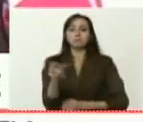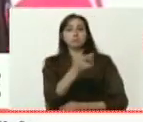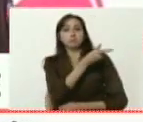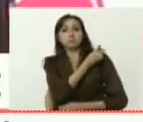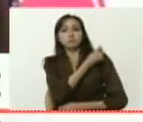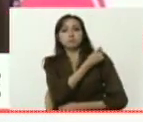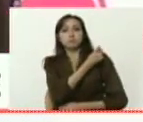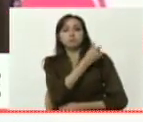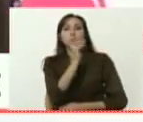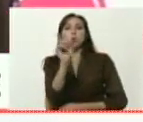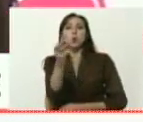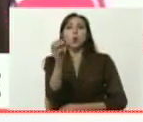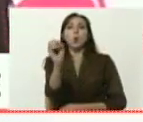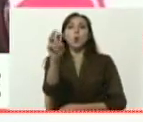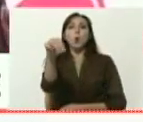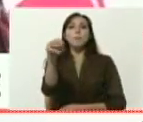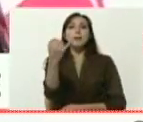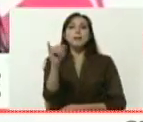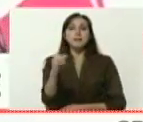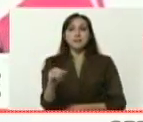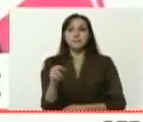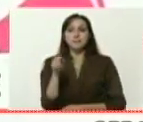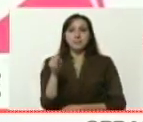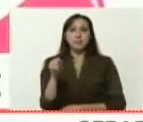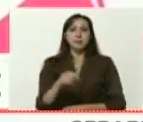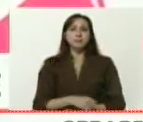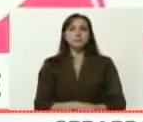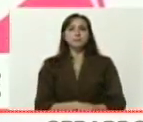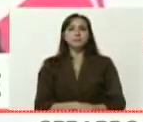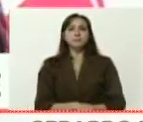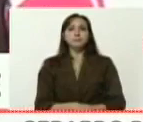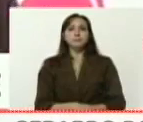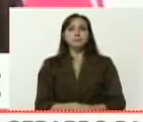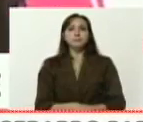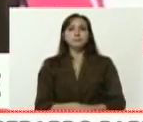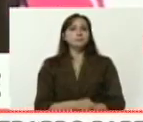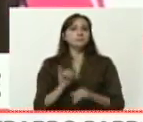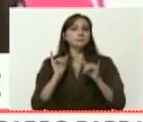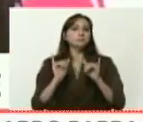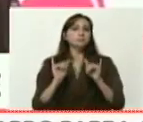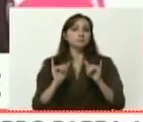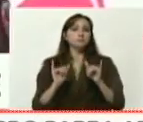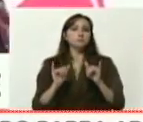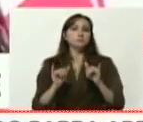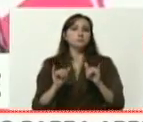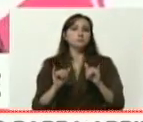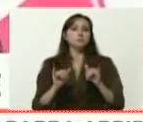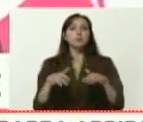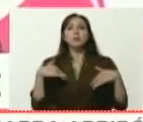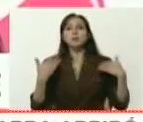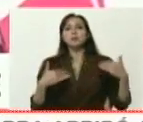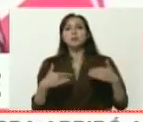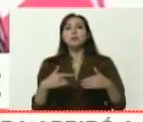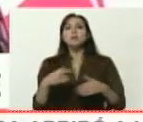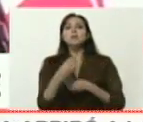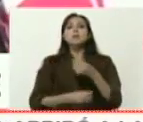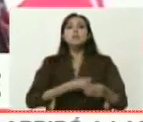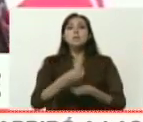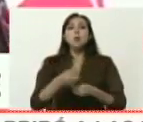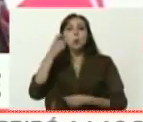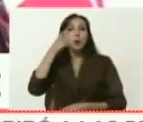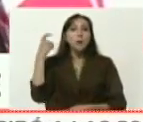Gómez. La causa se divide. Hicieron que el pueblo y su ejército